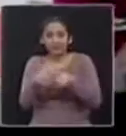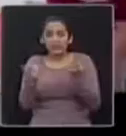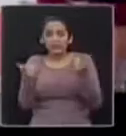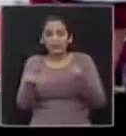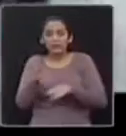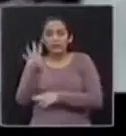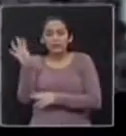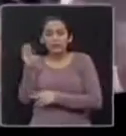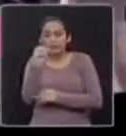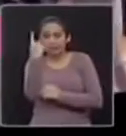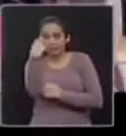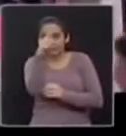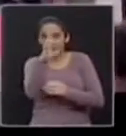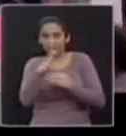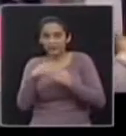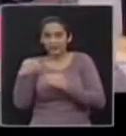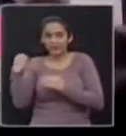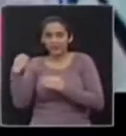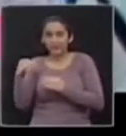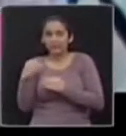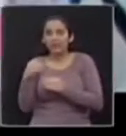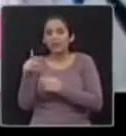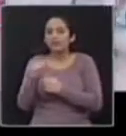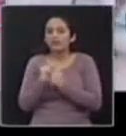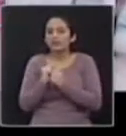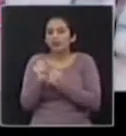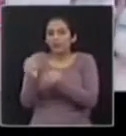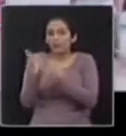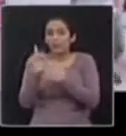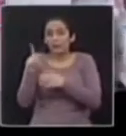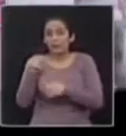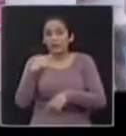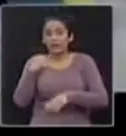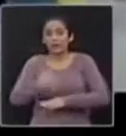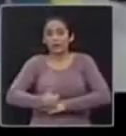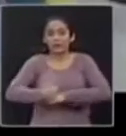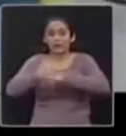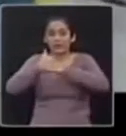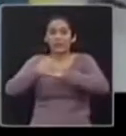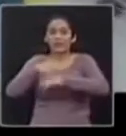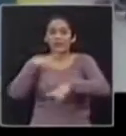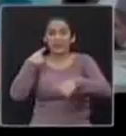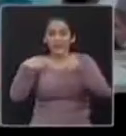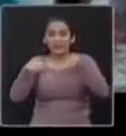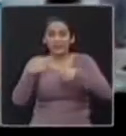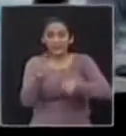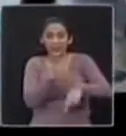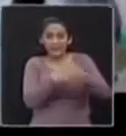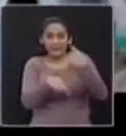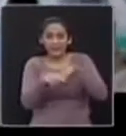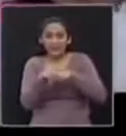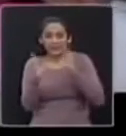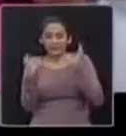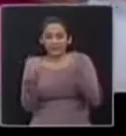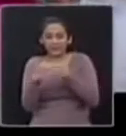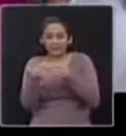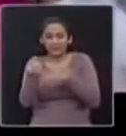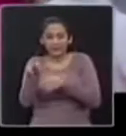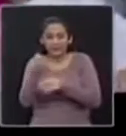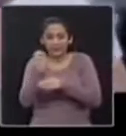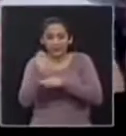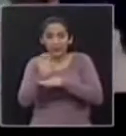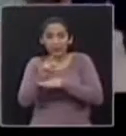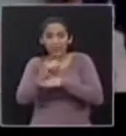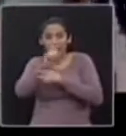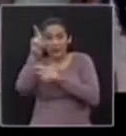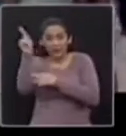de dólares respectivamente, según lo informó el jefe de la oficina comercial de Pro Ecuador en Shanghái, Diego Vega,